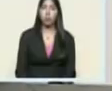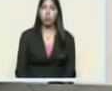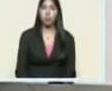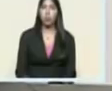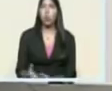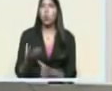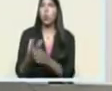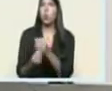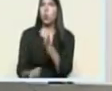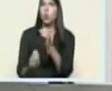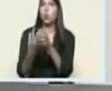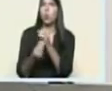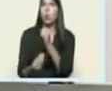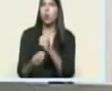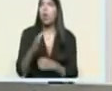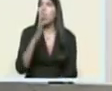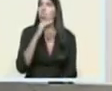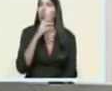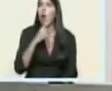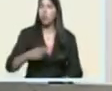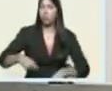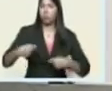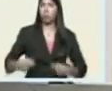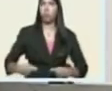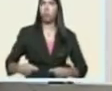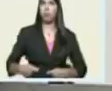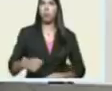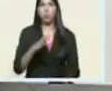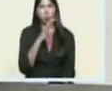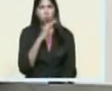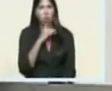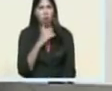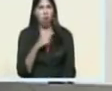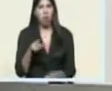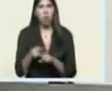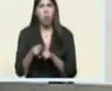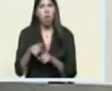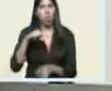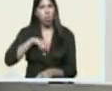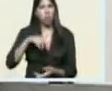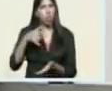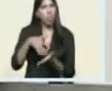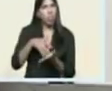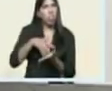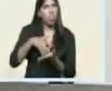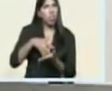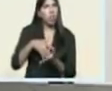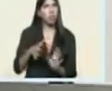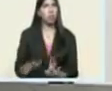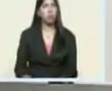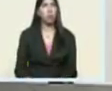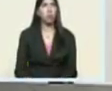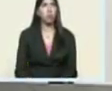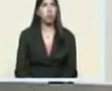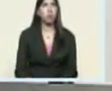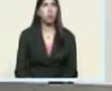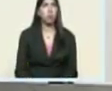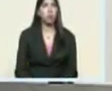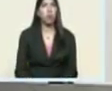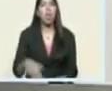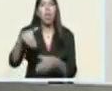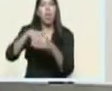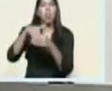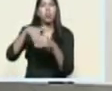Huyen hacia adelante, no tienen el honor, la valentía, como debe ser. Las elecciones están para ganar y